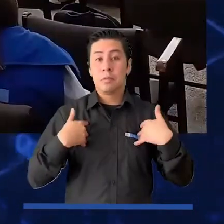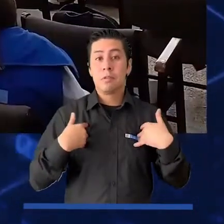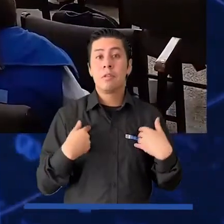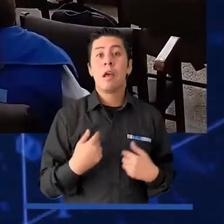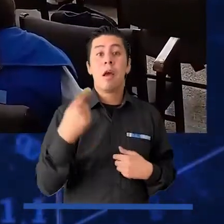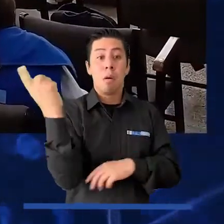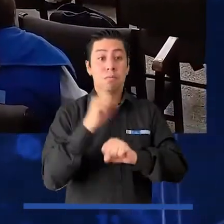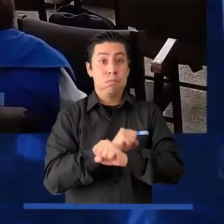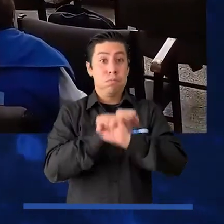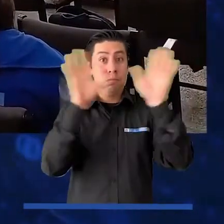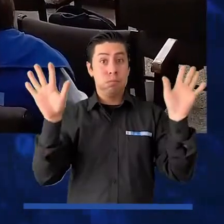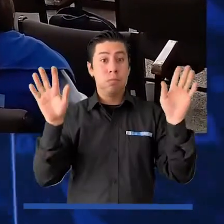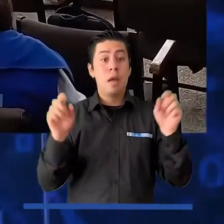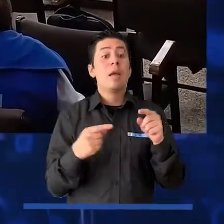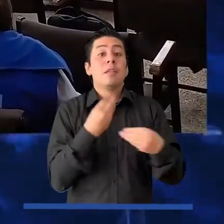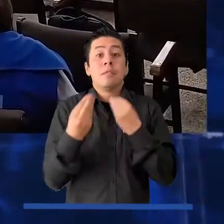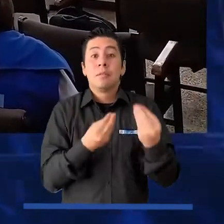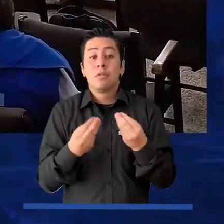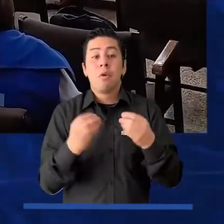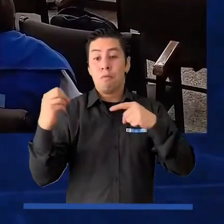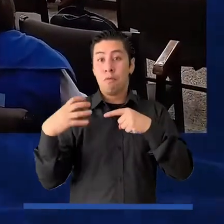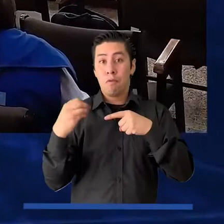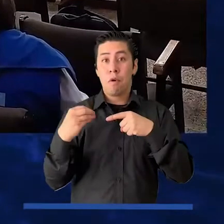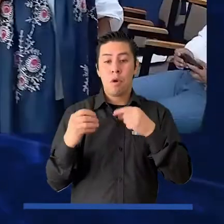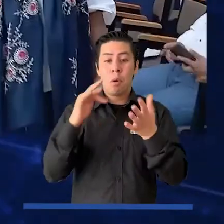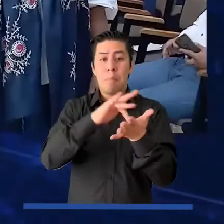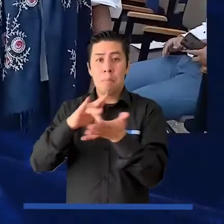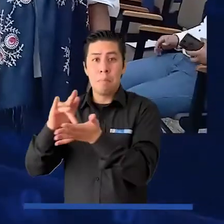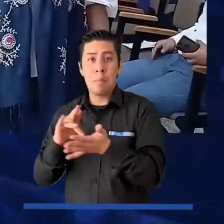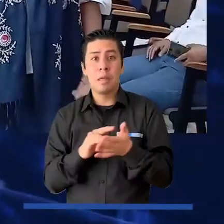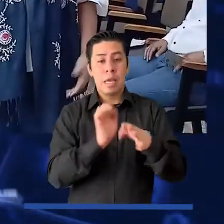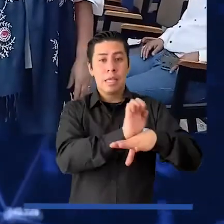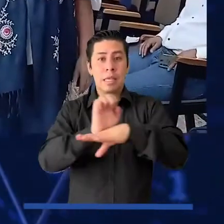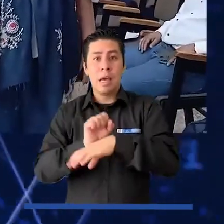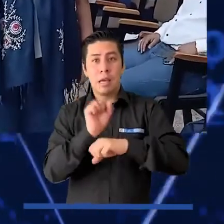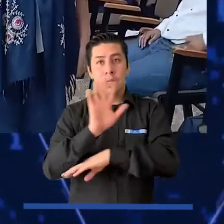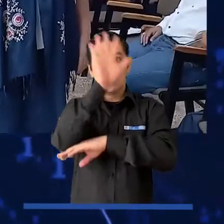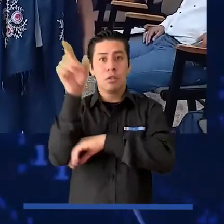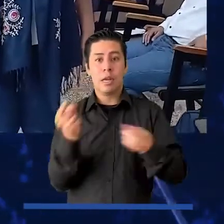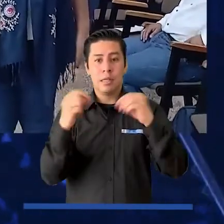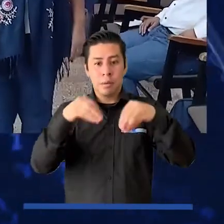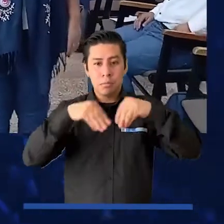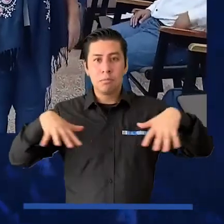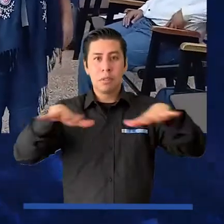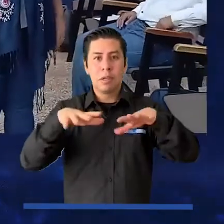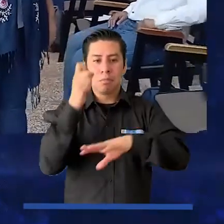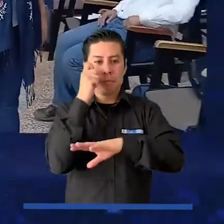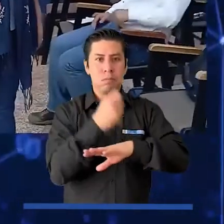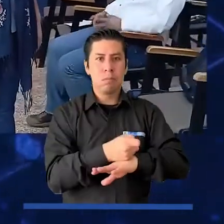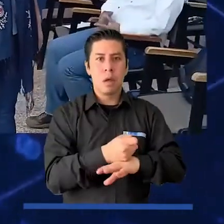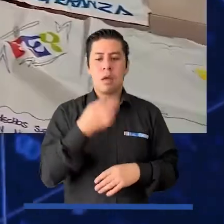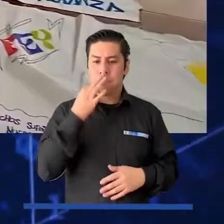Solidaridad con las Víctimas. Durante la jornada de la mañana se realizó un foro conversatorio en la que participaron las entidades del orden